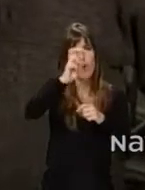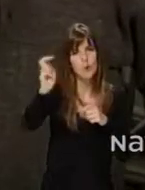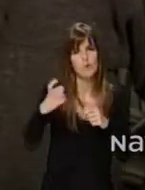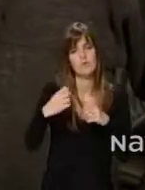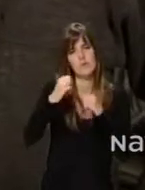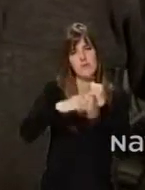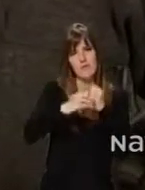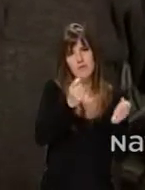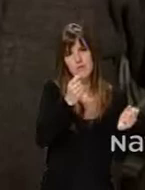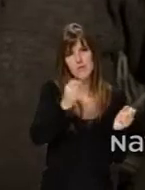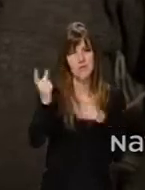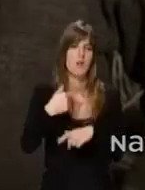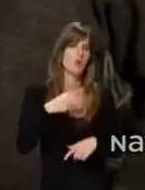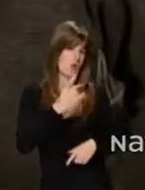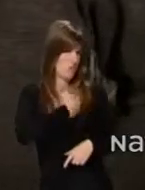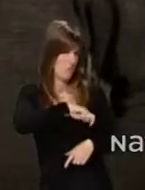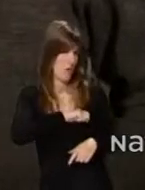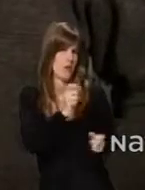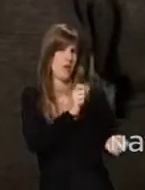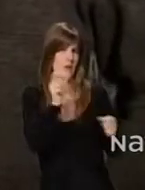Simón. Entre España y por ahí. ¿Ah, sí?